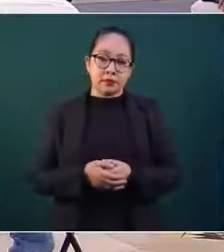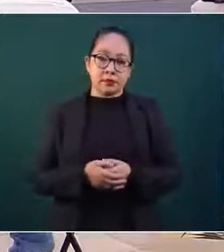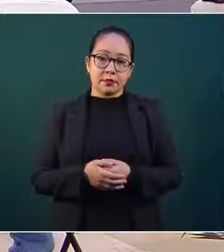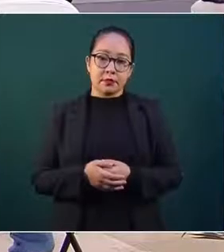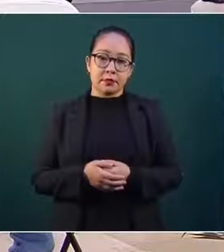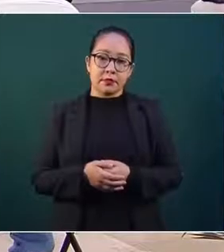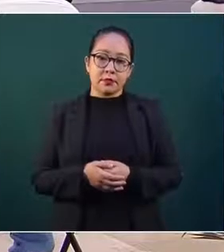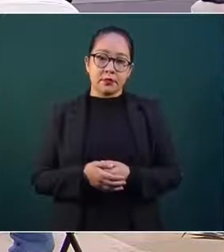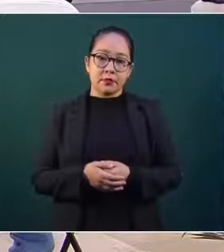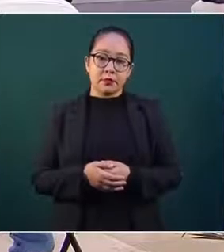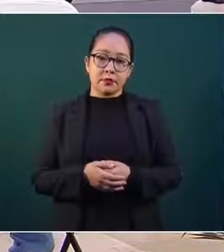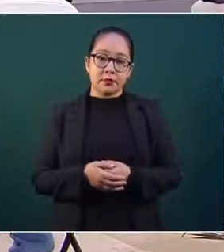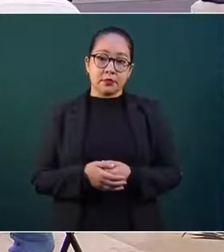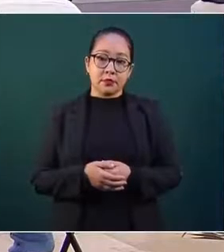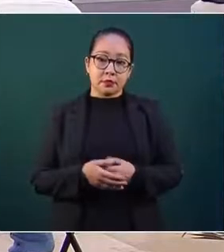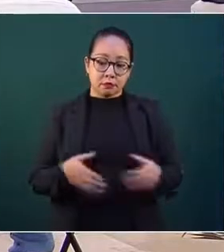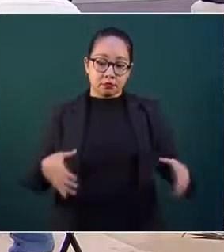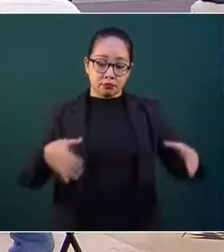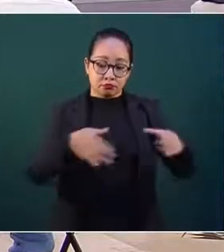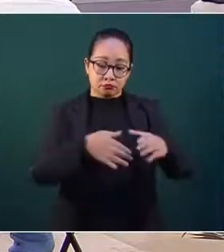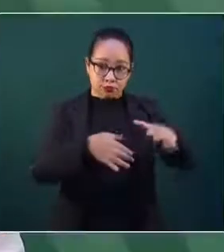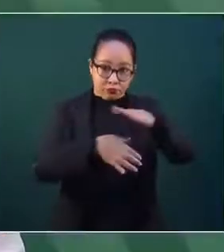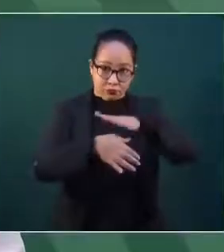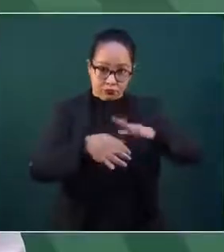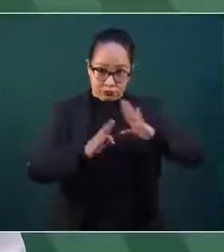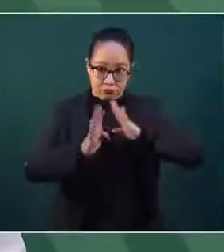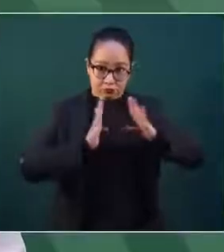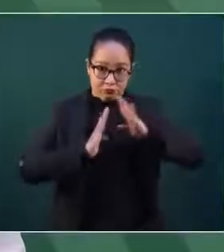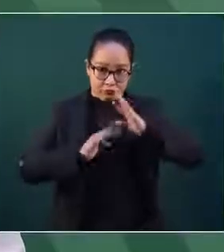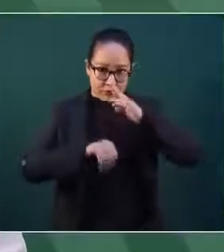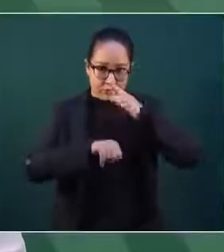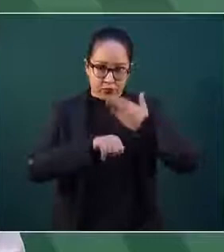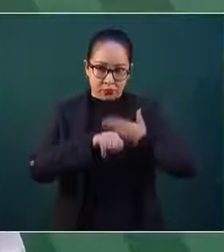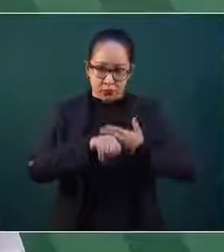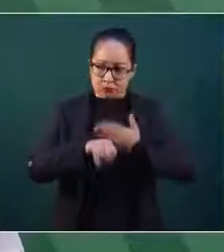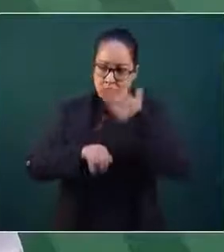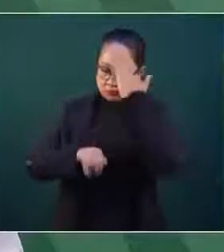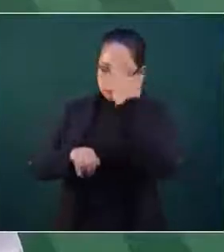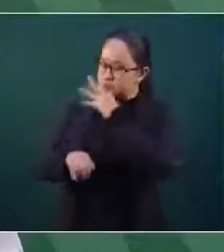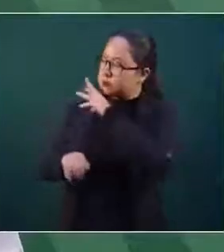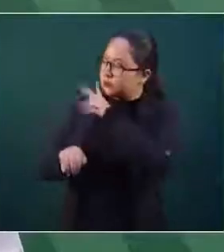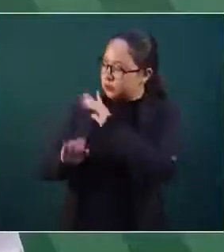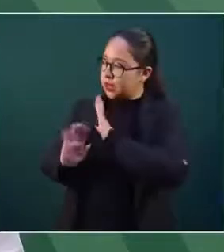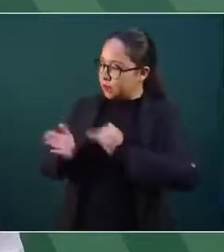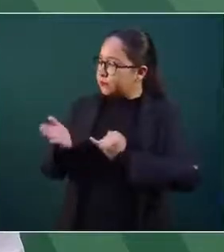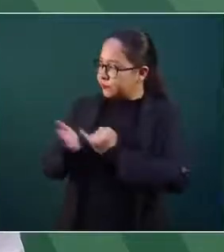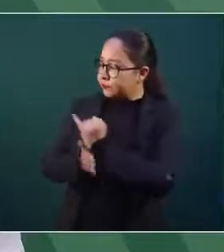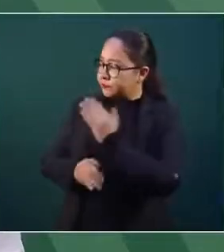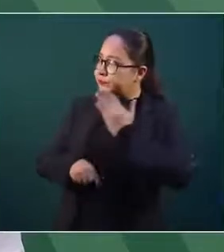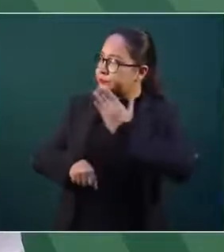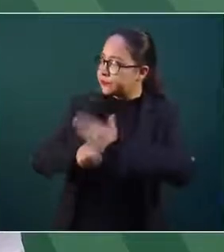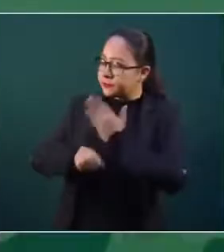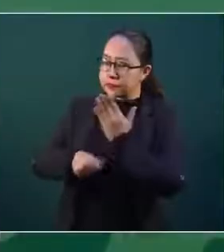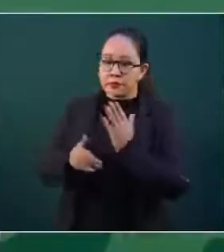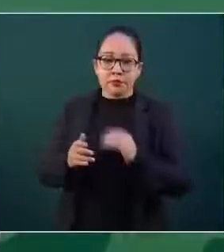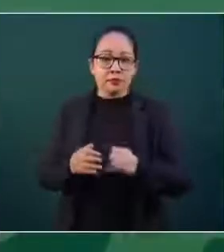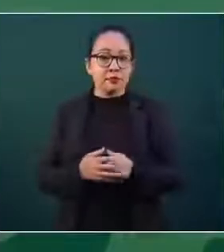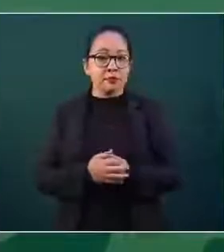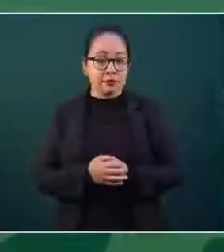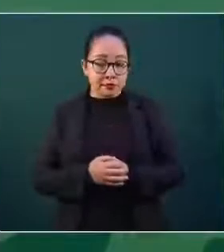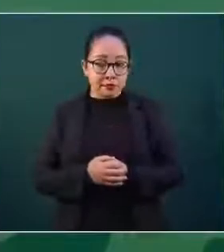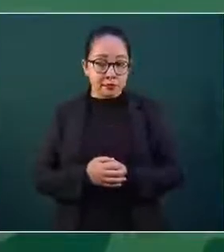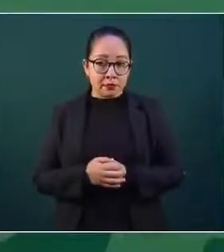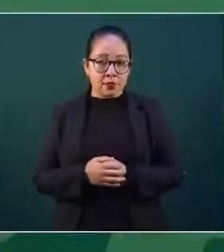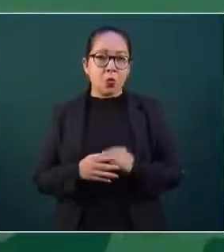ya los responsables de las secretarías habían tomado la decisión. Un caso